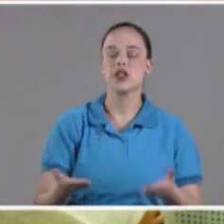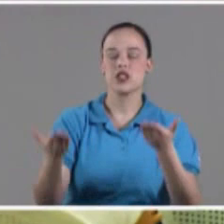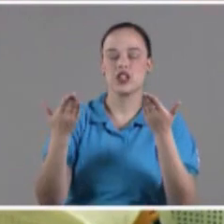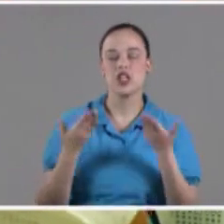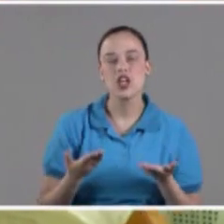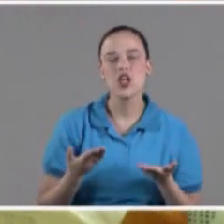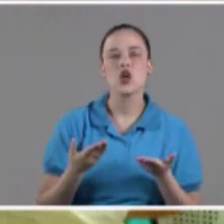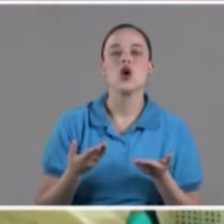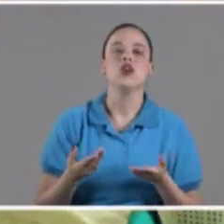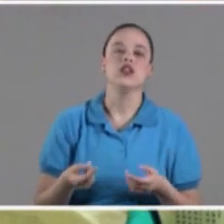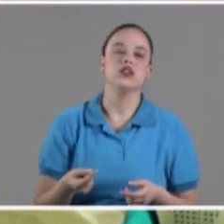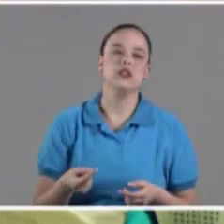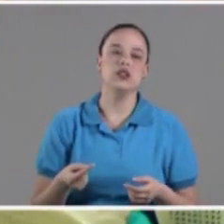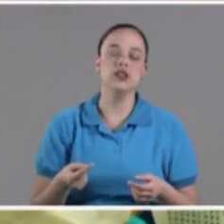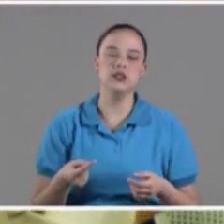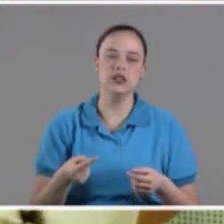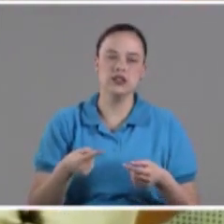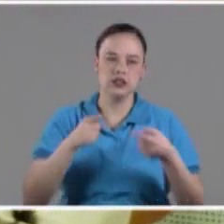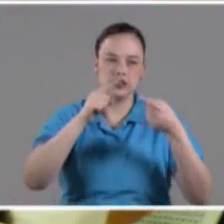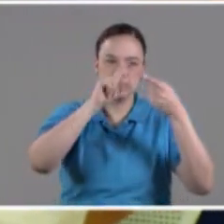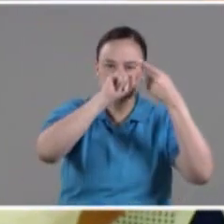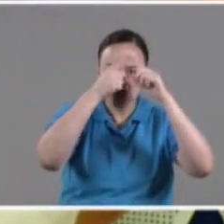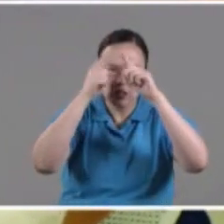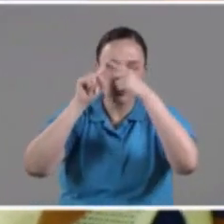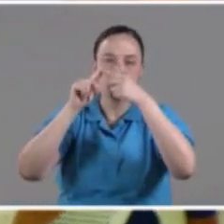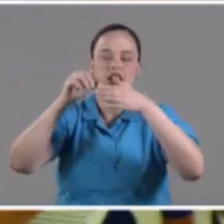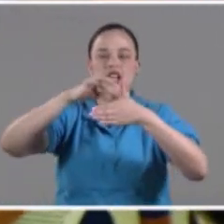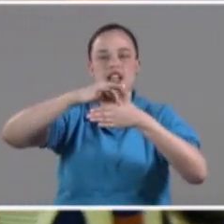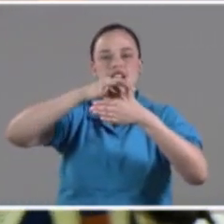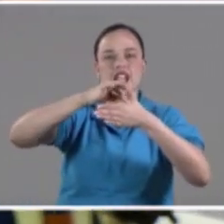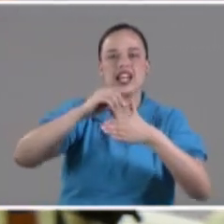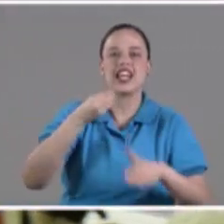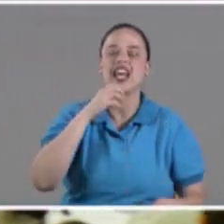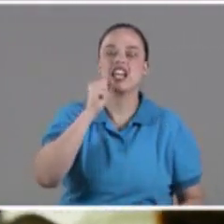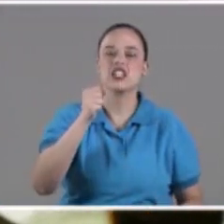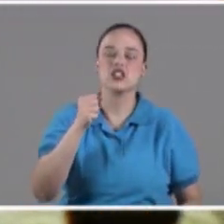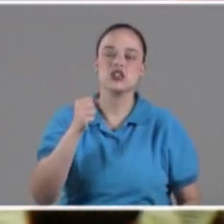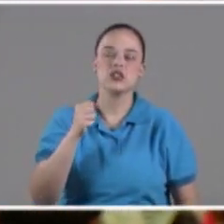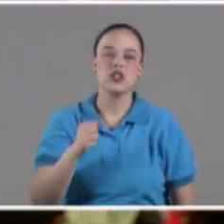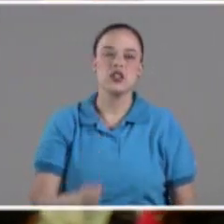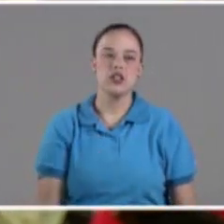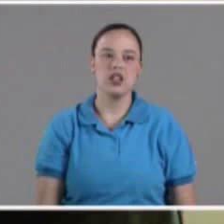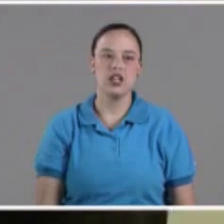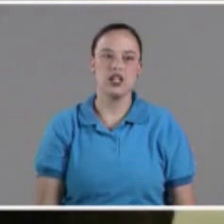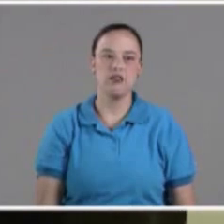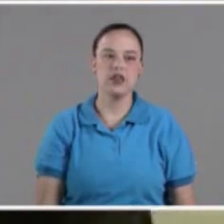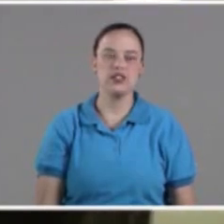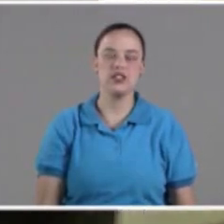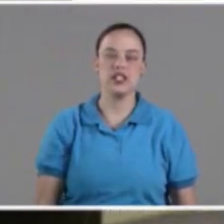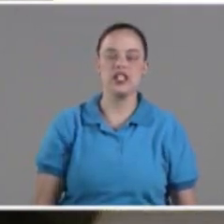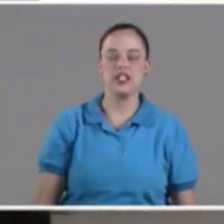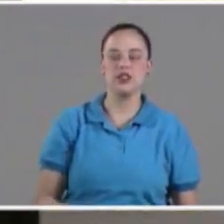una espina en la carne que es un Mensajero de Satanás